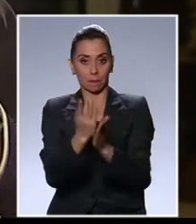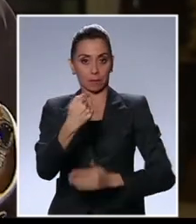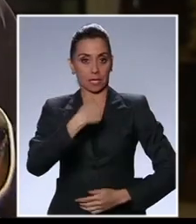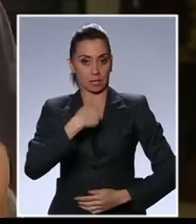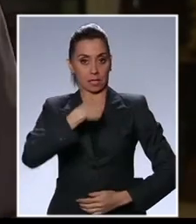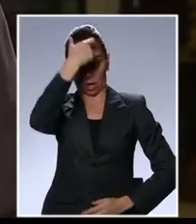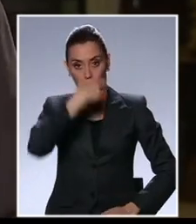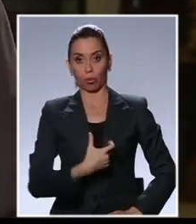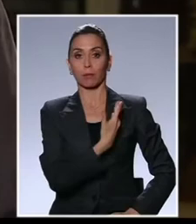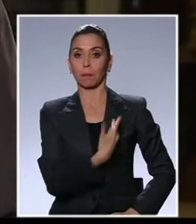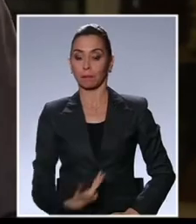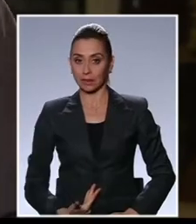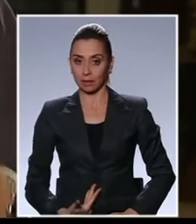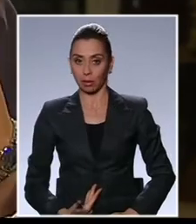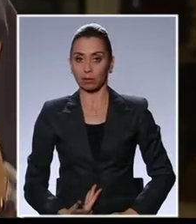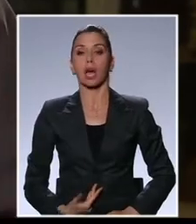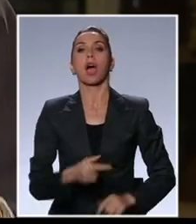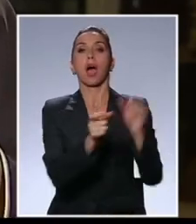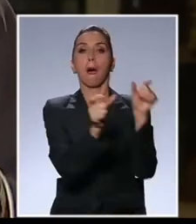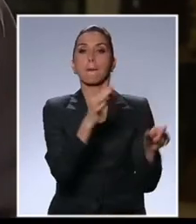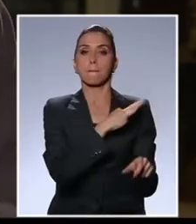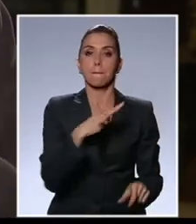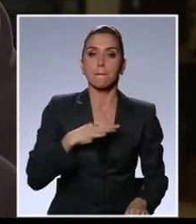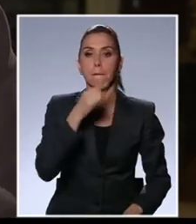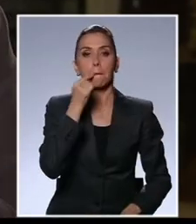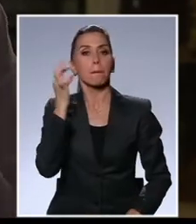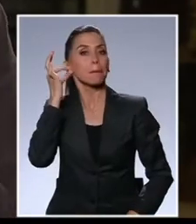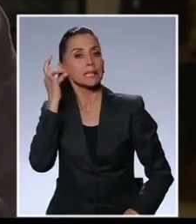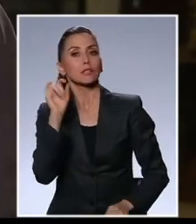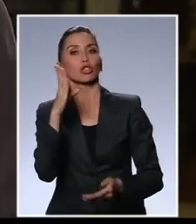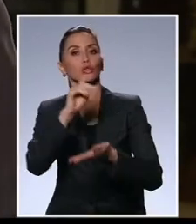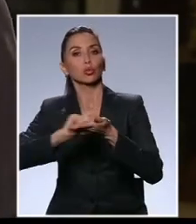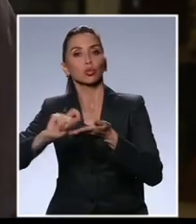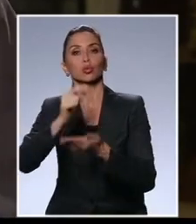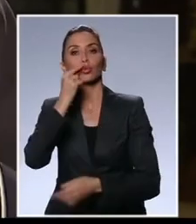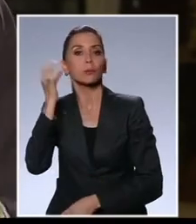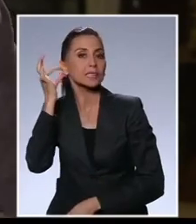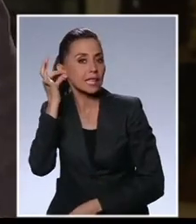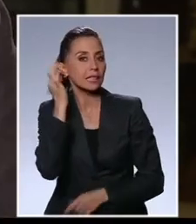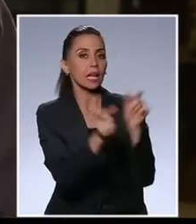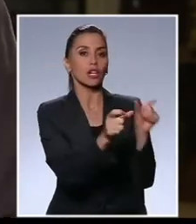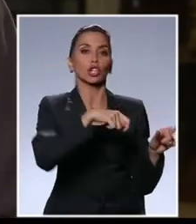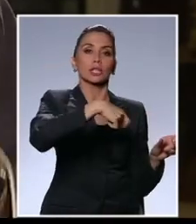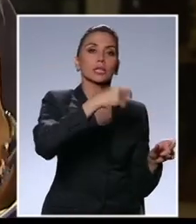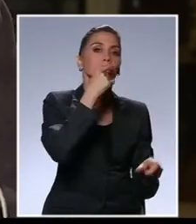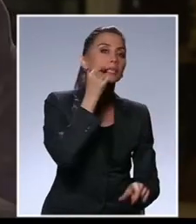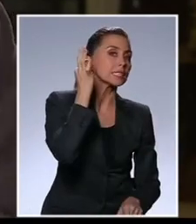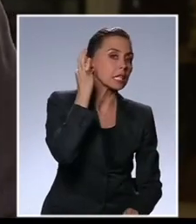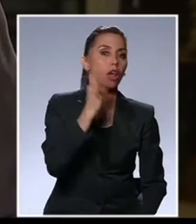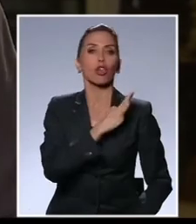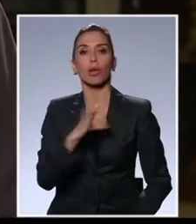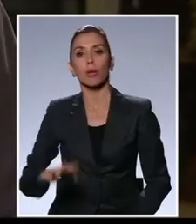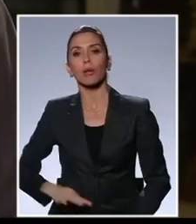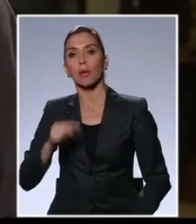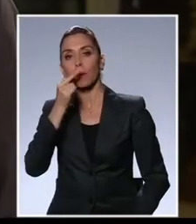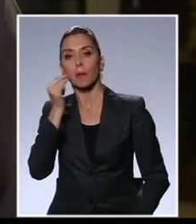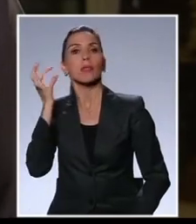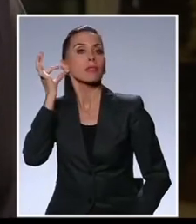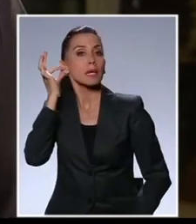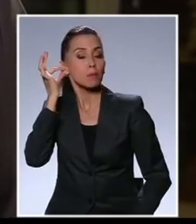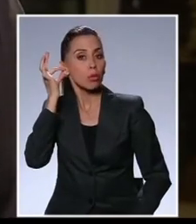por esta presidenta y pasando por ministros ministra subsecretarios subsecretaria senadoras y senadores diputadas y diputados